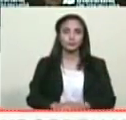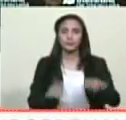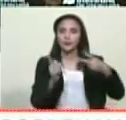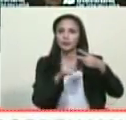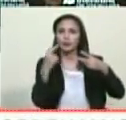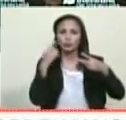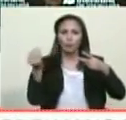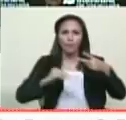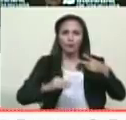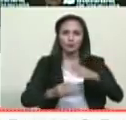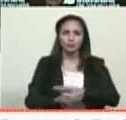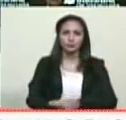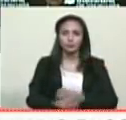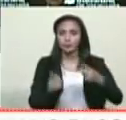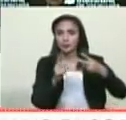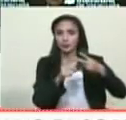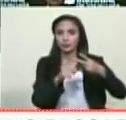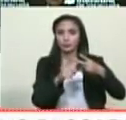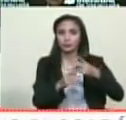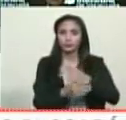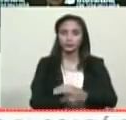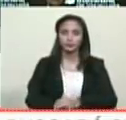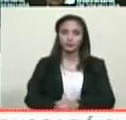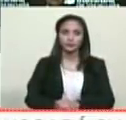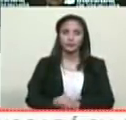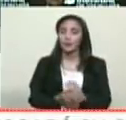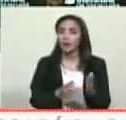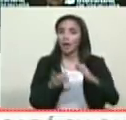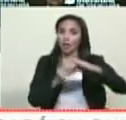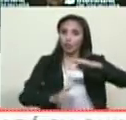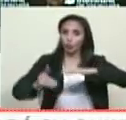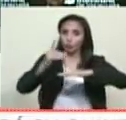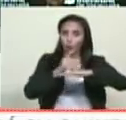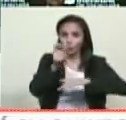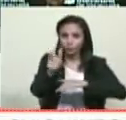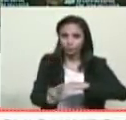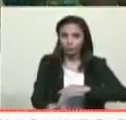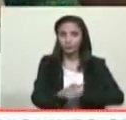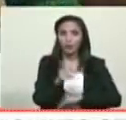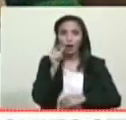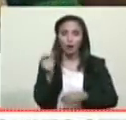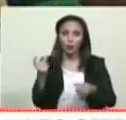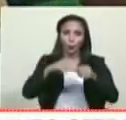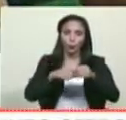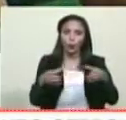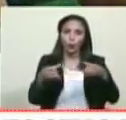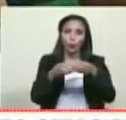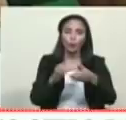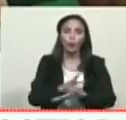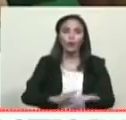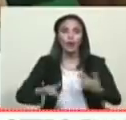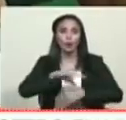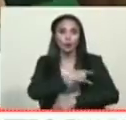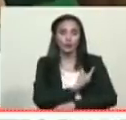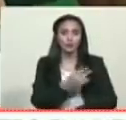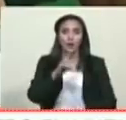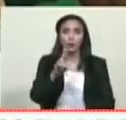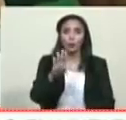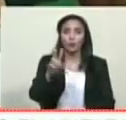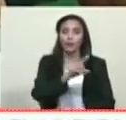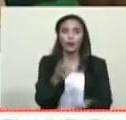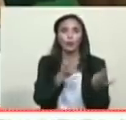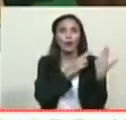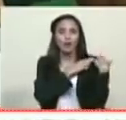Segundo, considerar al doctor Juan Evo Morales Ayma, miembro de la comunidad académica de la Universidad Bolivariana de